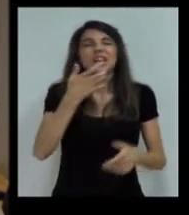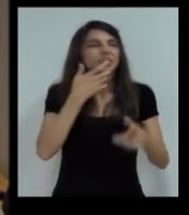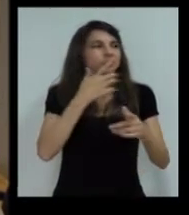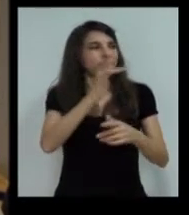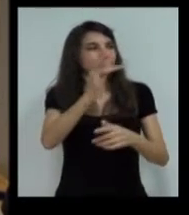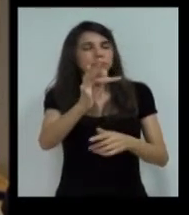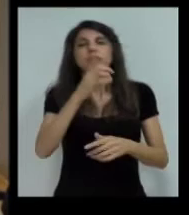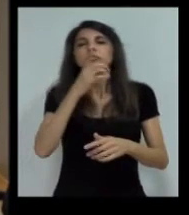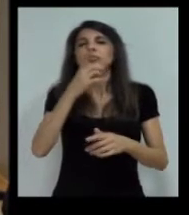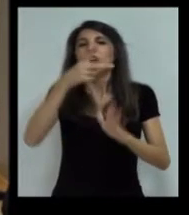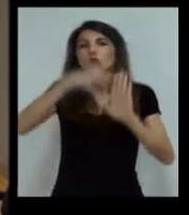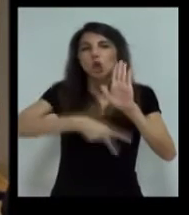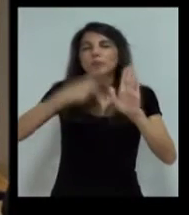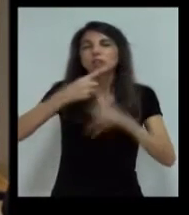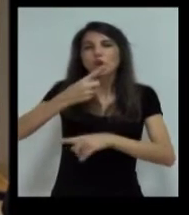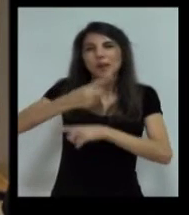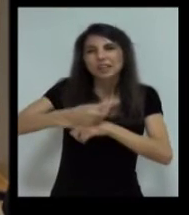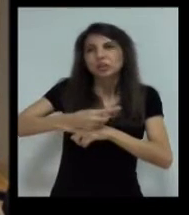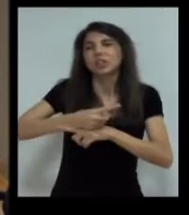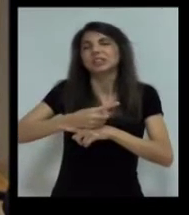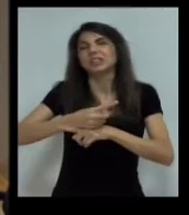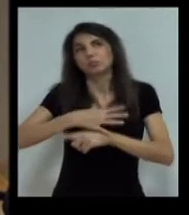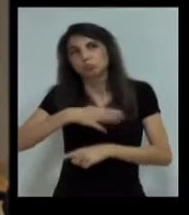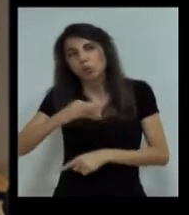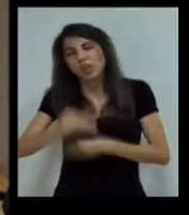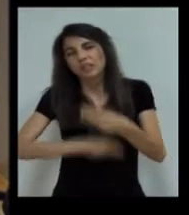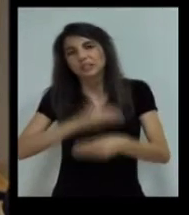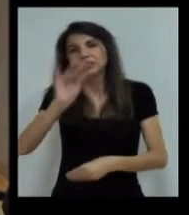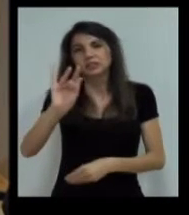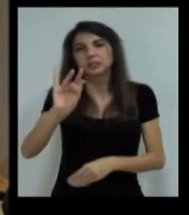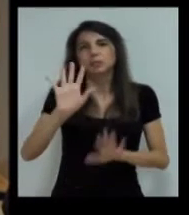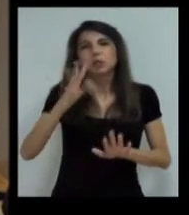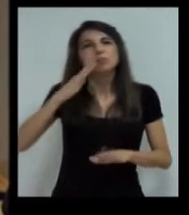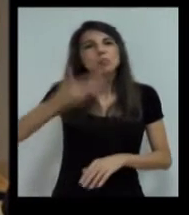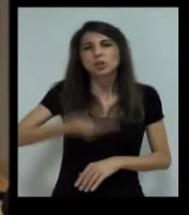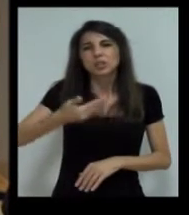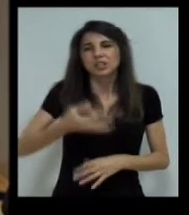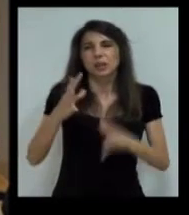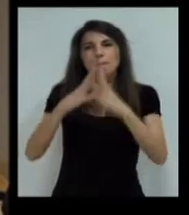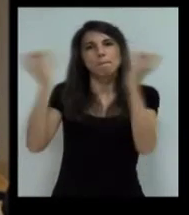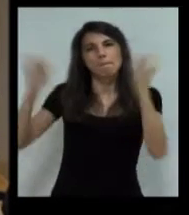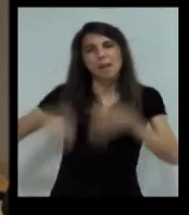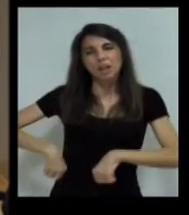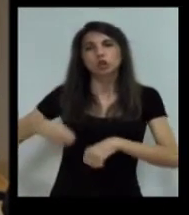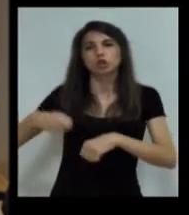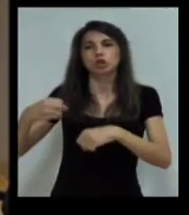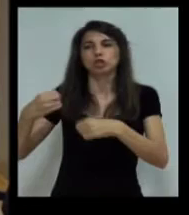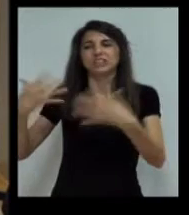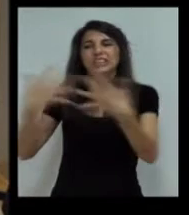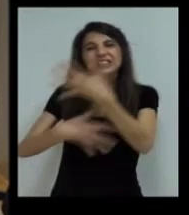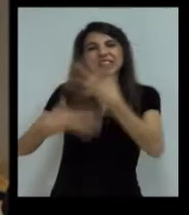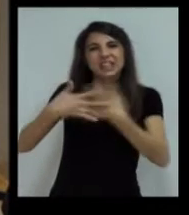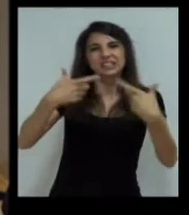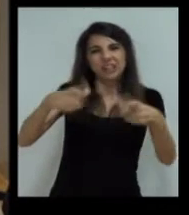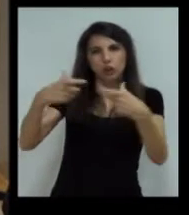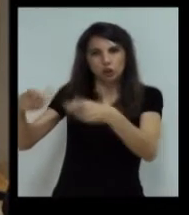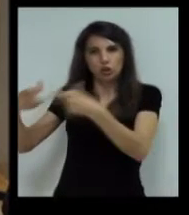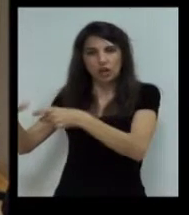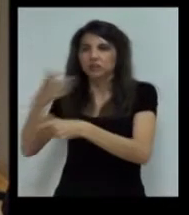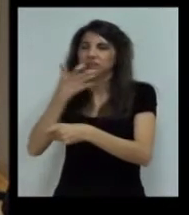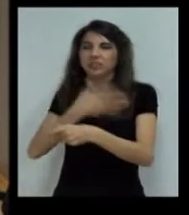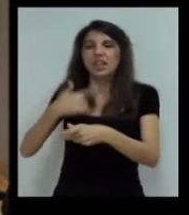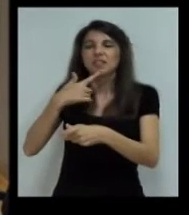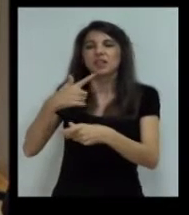una condición en la licitación, que podría ser, es importante los pactos intersectoriales también, ¿no? Entre todos los agentes